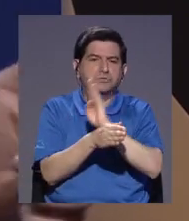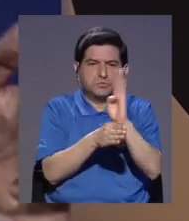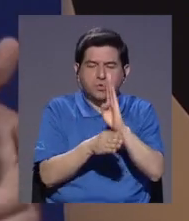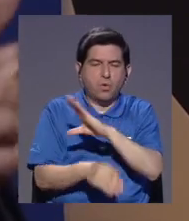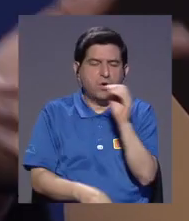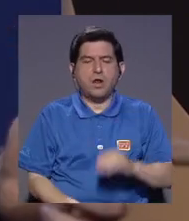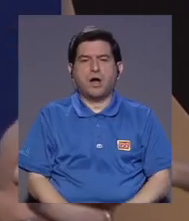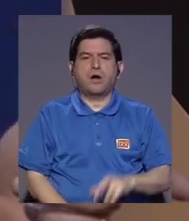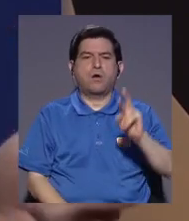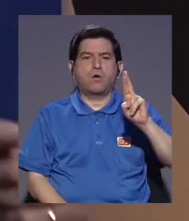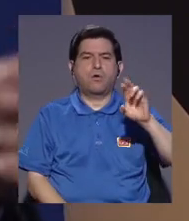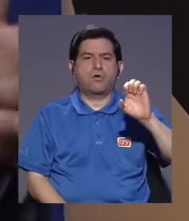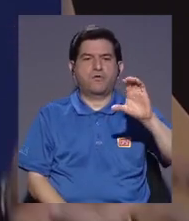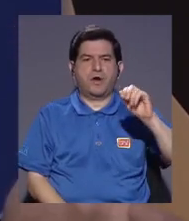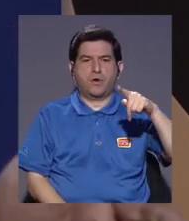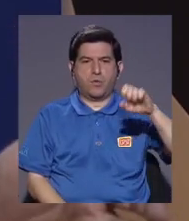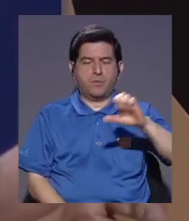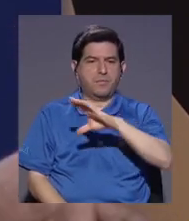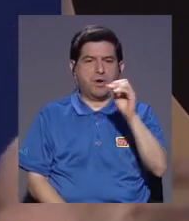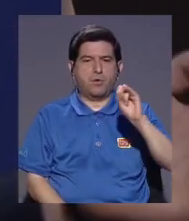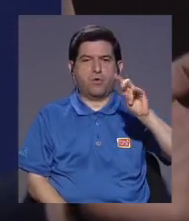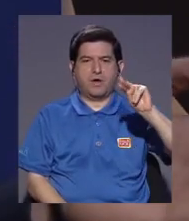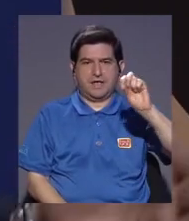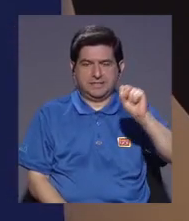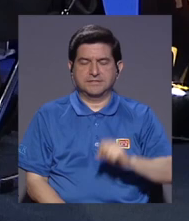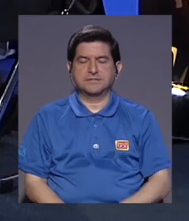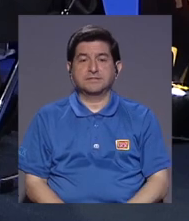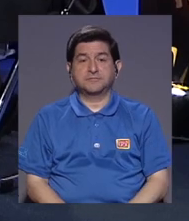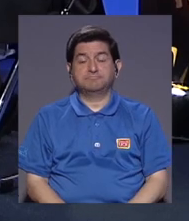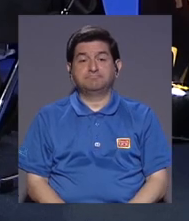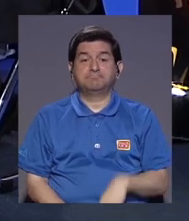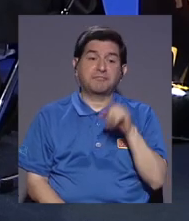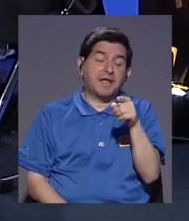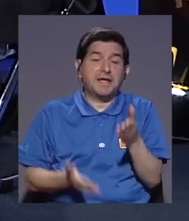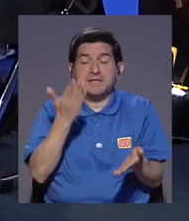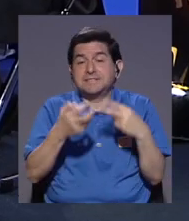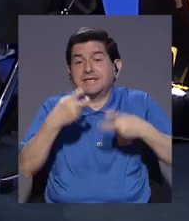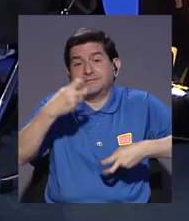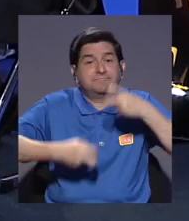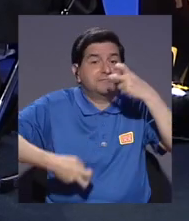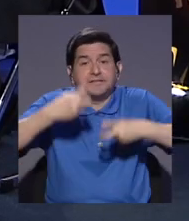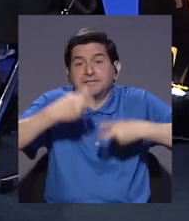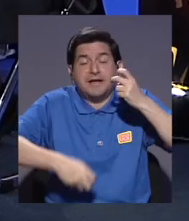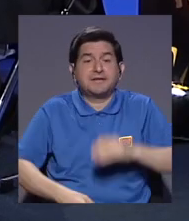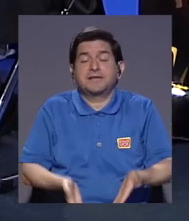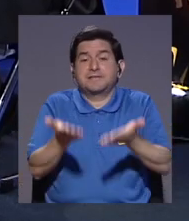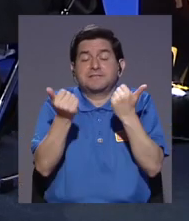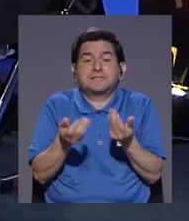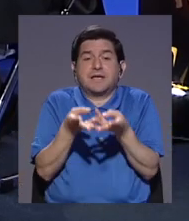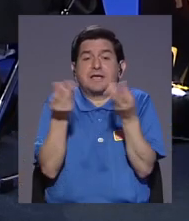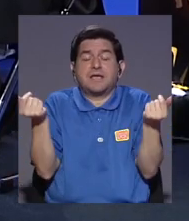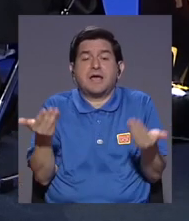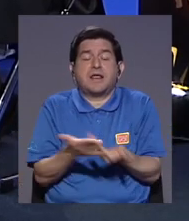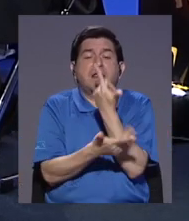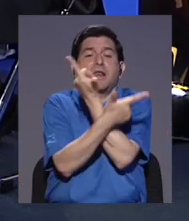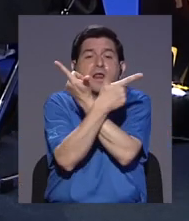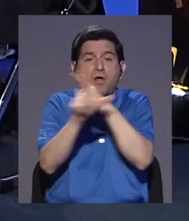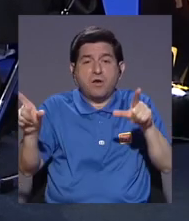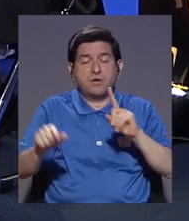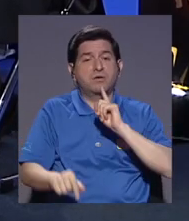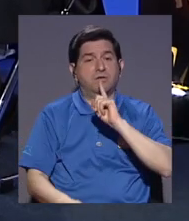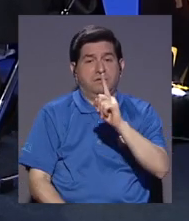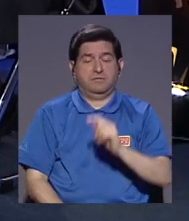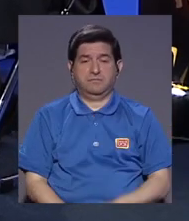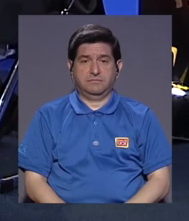algún banco y se adueña de recope y se daña de linz bueno será que esa es la crisis que quieren provocar los neoliberales